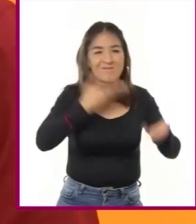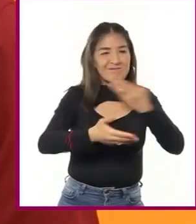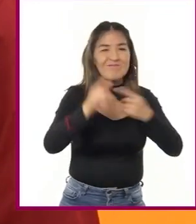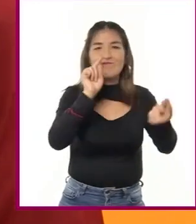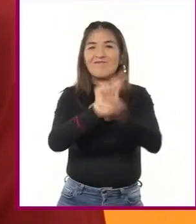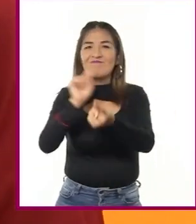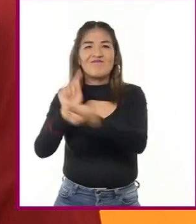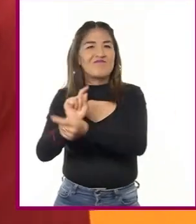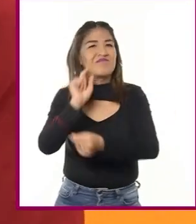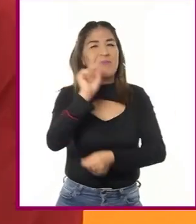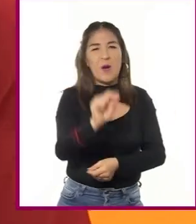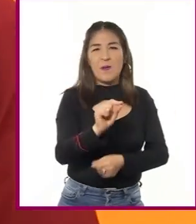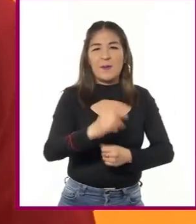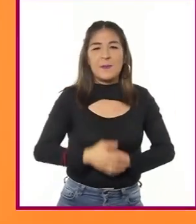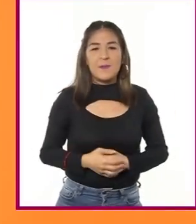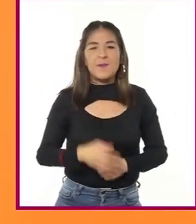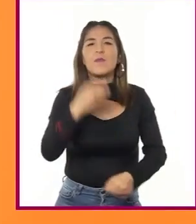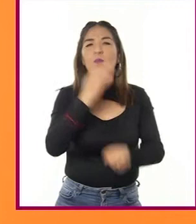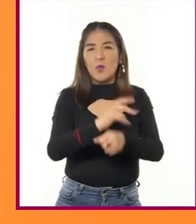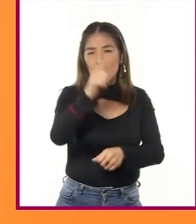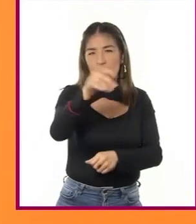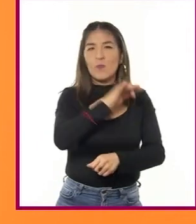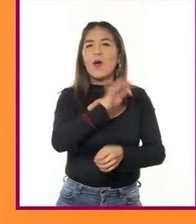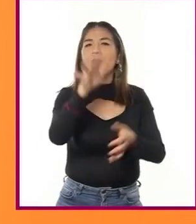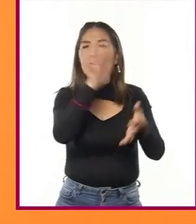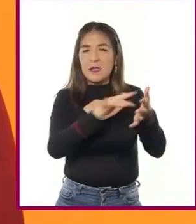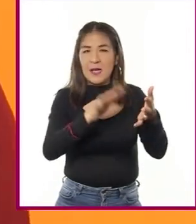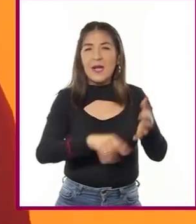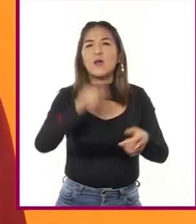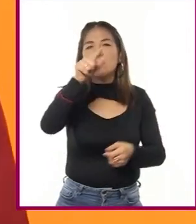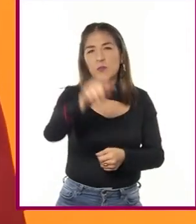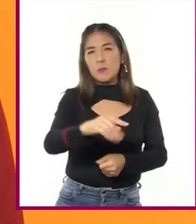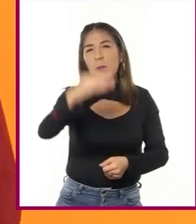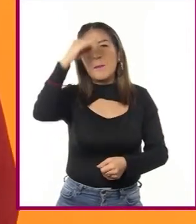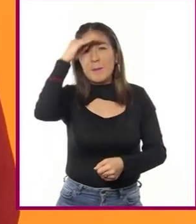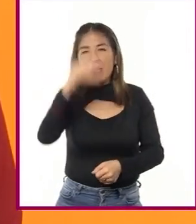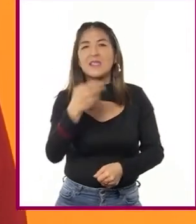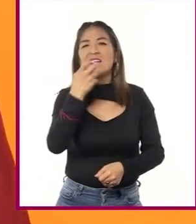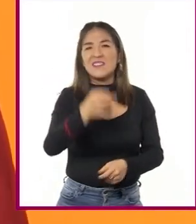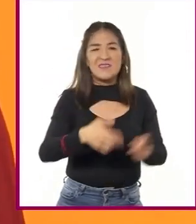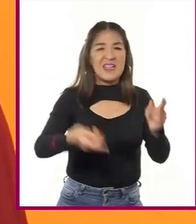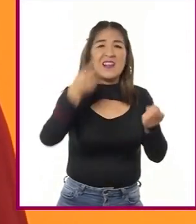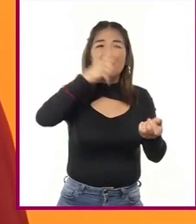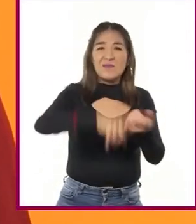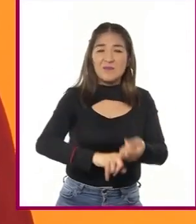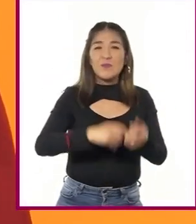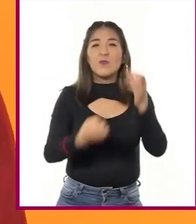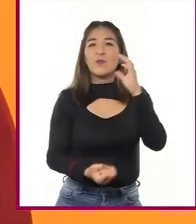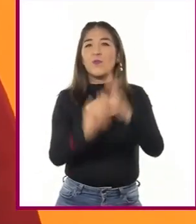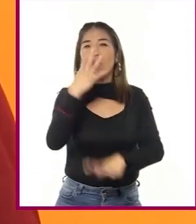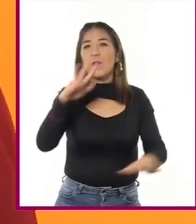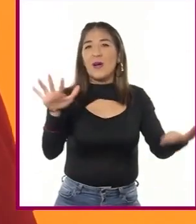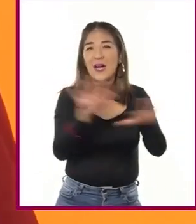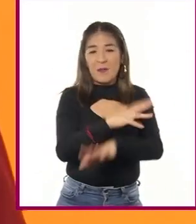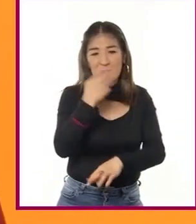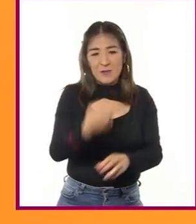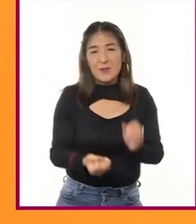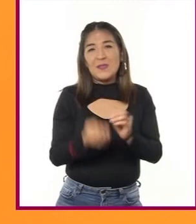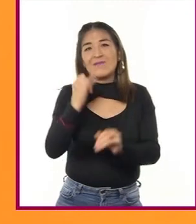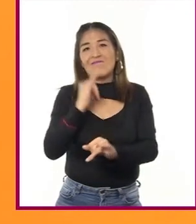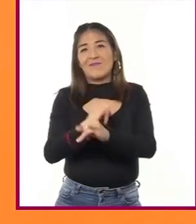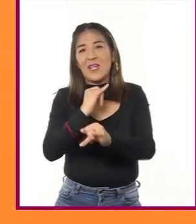interactuar. Les invitamos a leer esta novela y a pensar en todo lo que nos enfrentamos cuando navegamos en